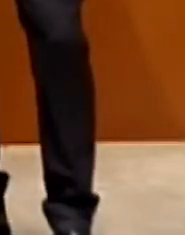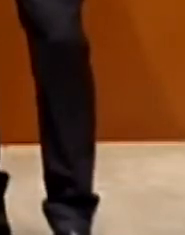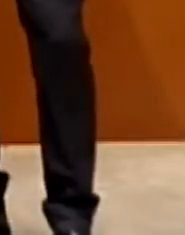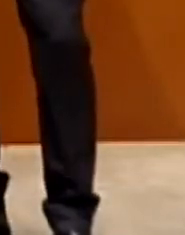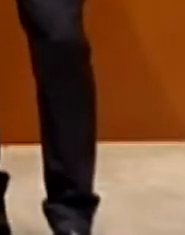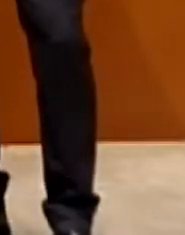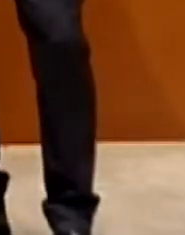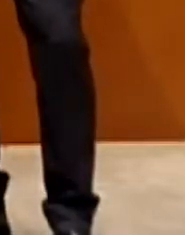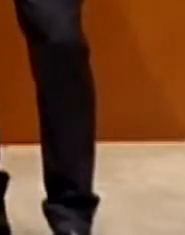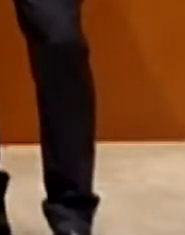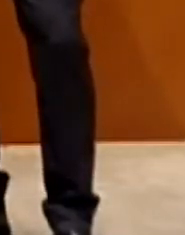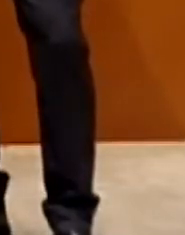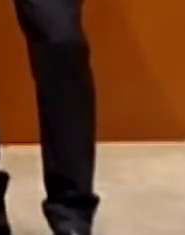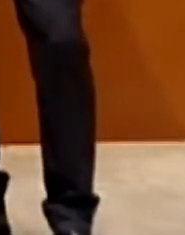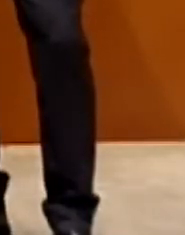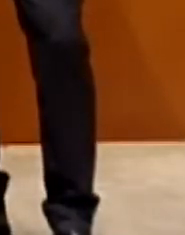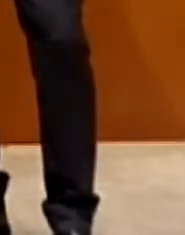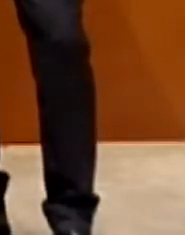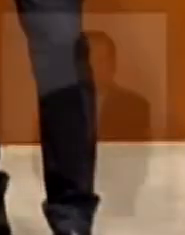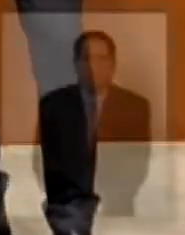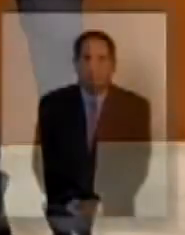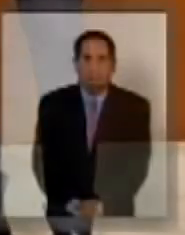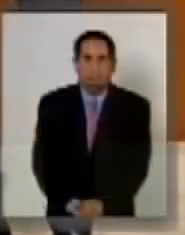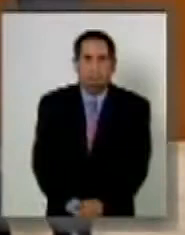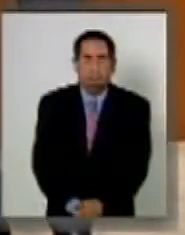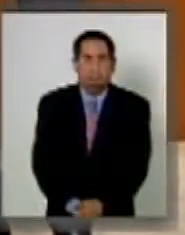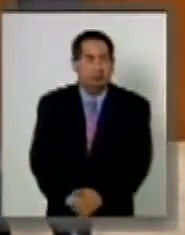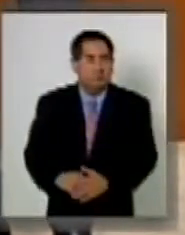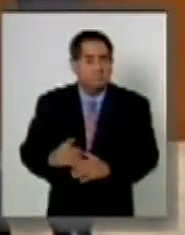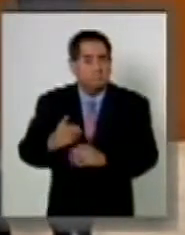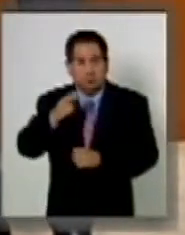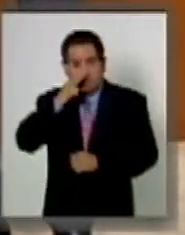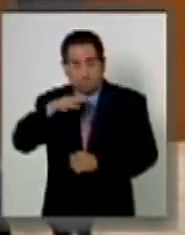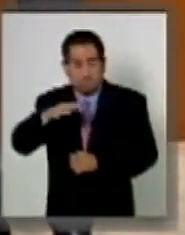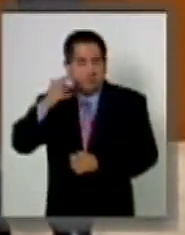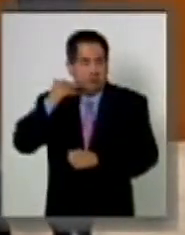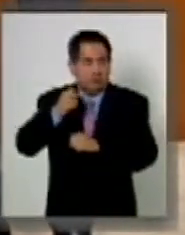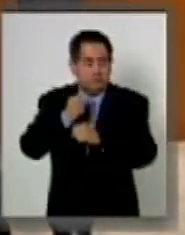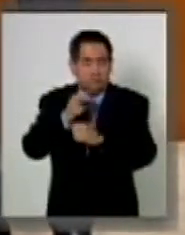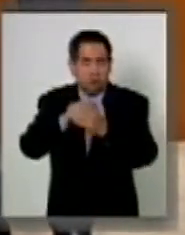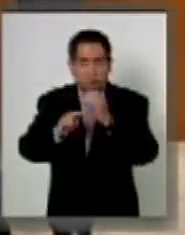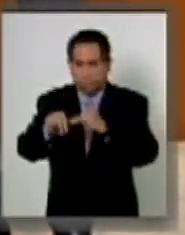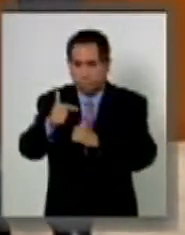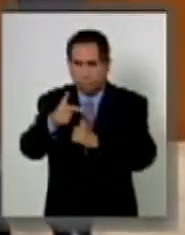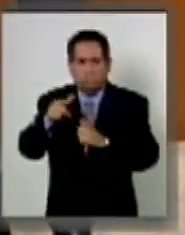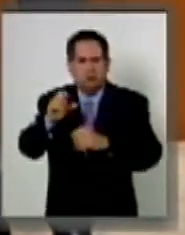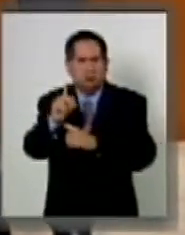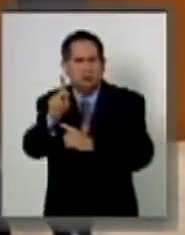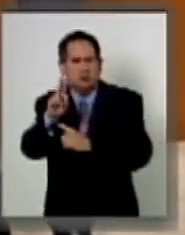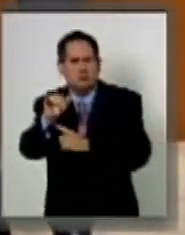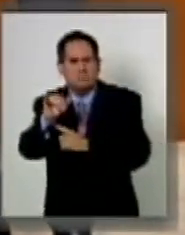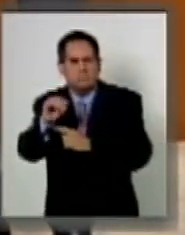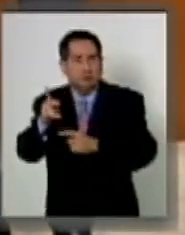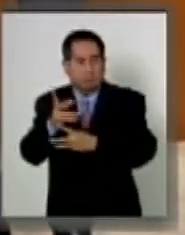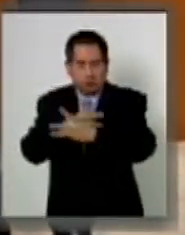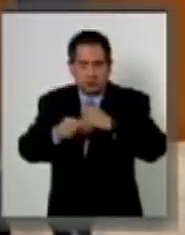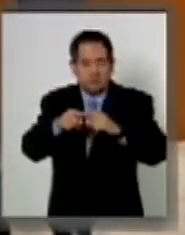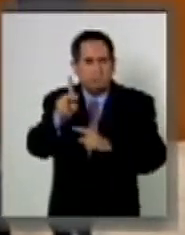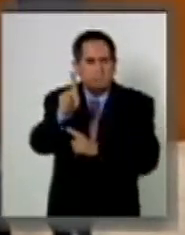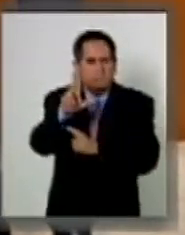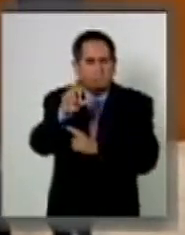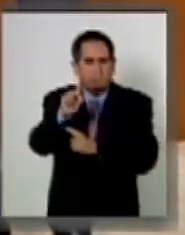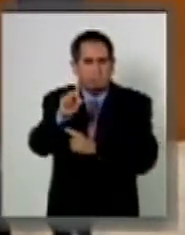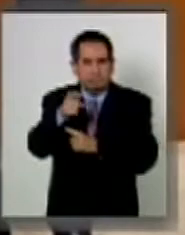gobernaba el PRI. En el 2012 recuperó el PRD